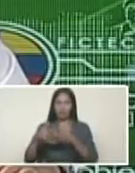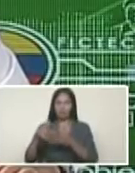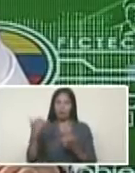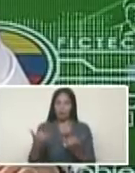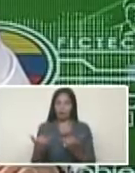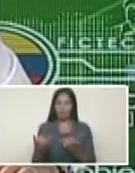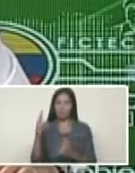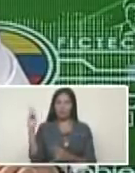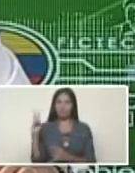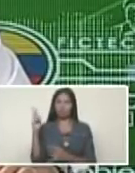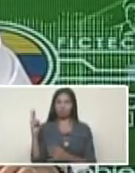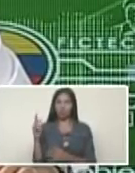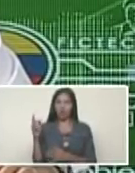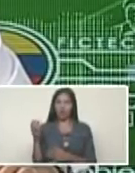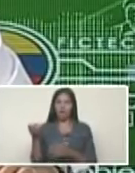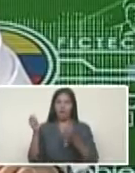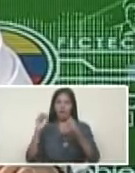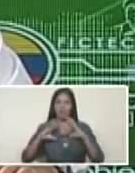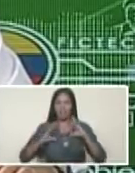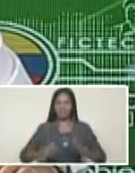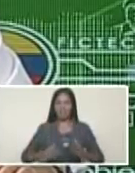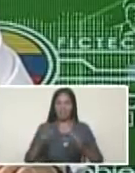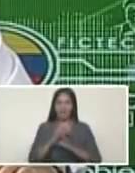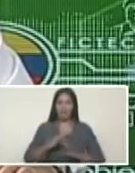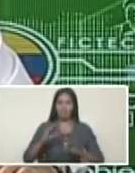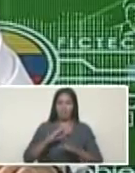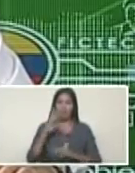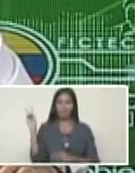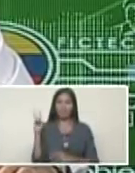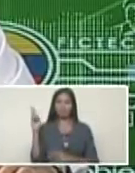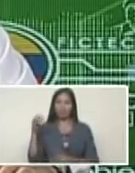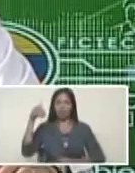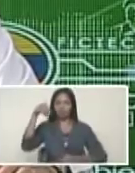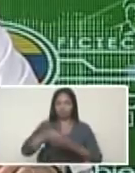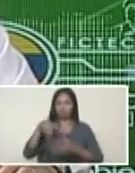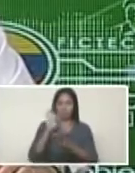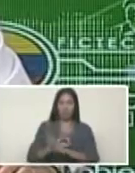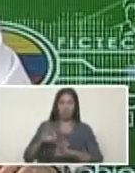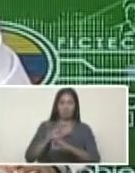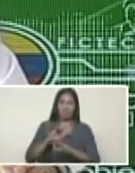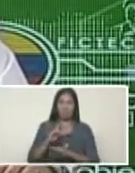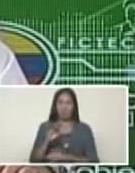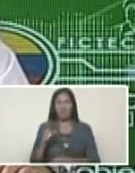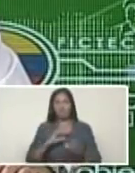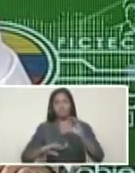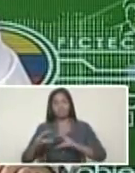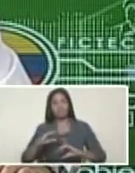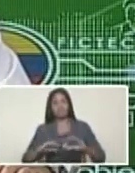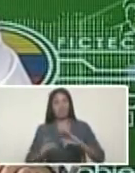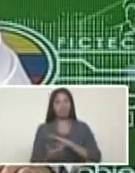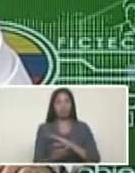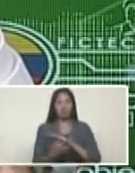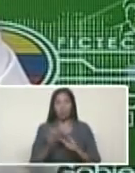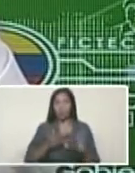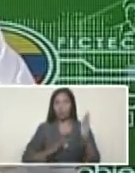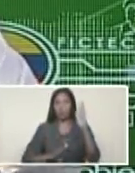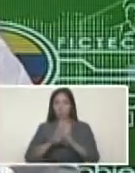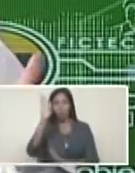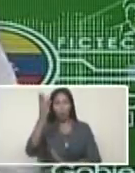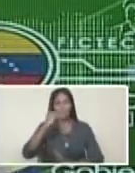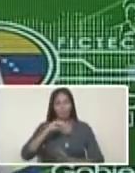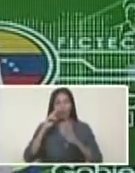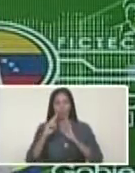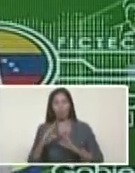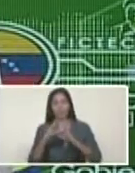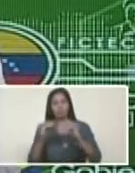a Venezuela no la rinde nadie, Venezuela no la coloniza nadie, y con la ciencia y la tecnología vamos para adelante dando